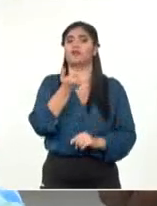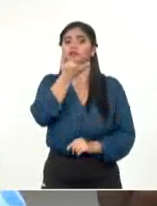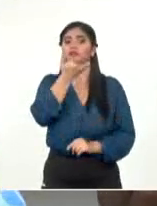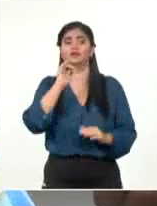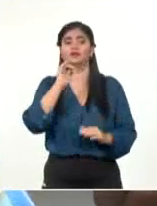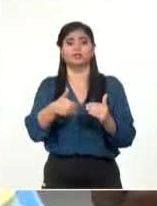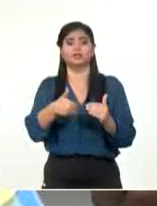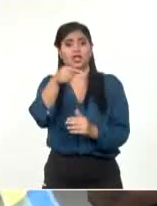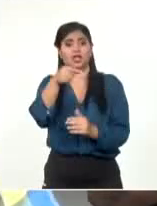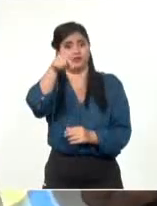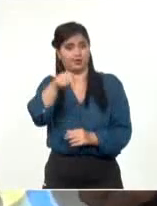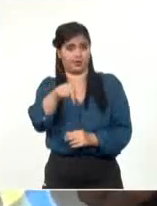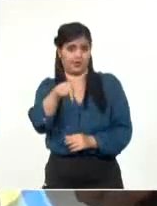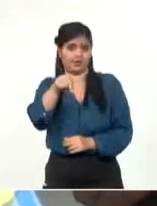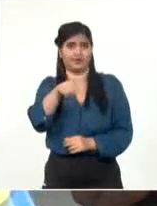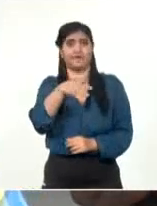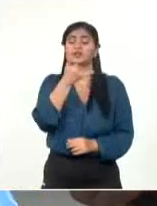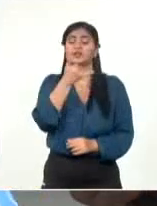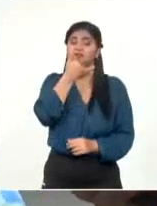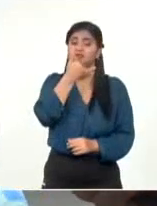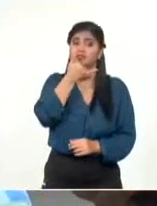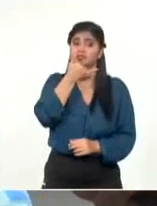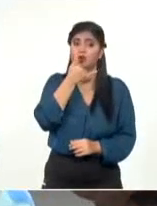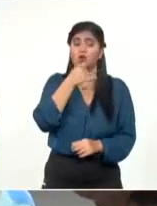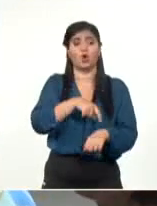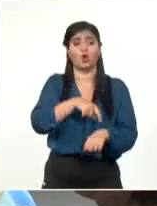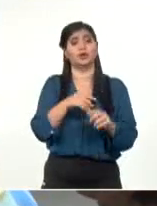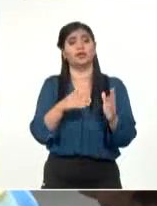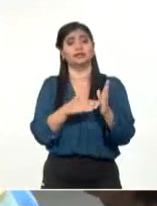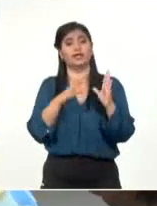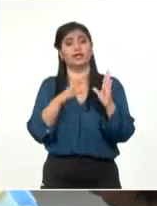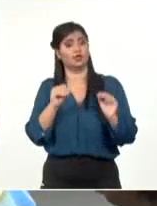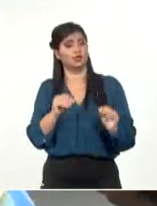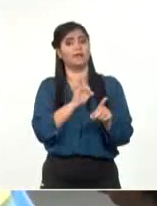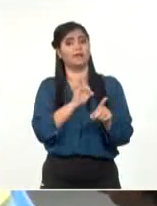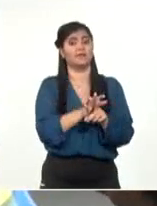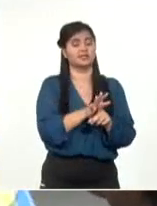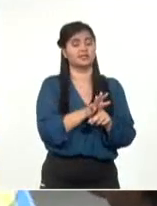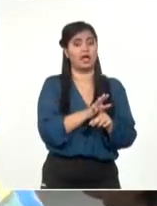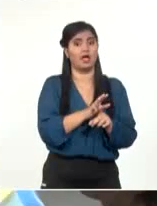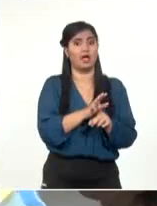de hoy, que eso, la afectación debe estar en el entorno de las 4